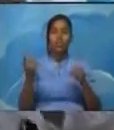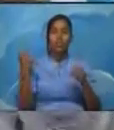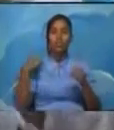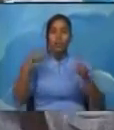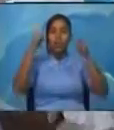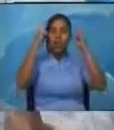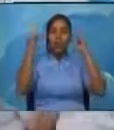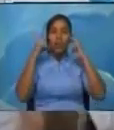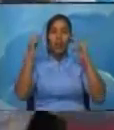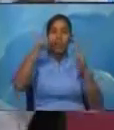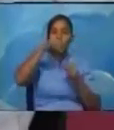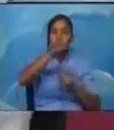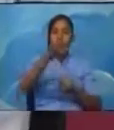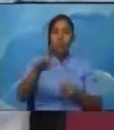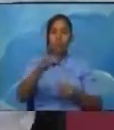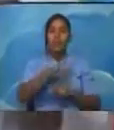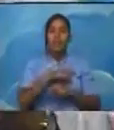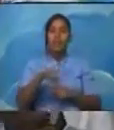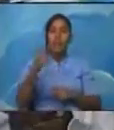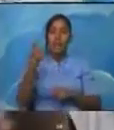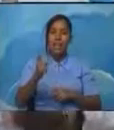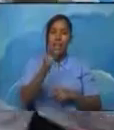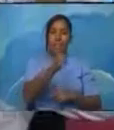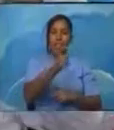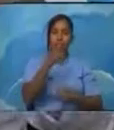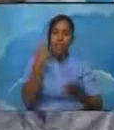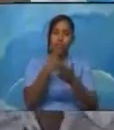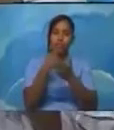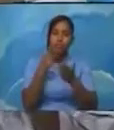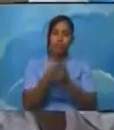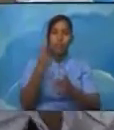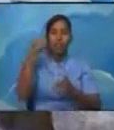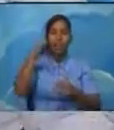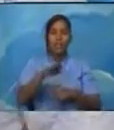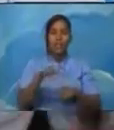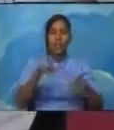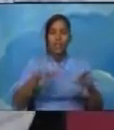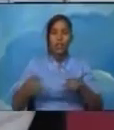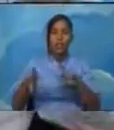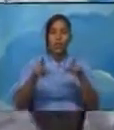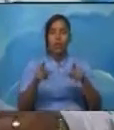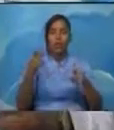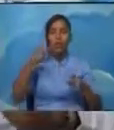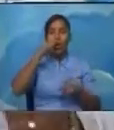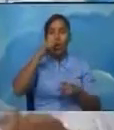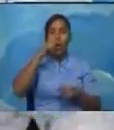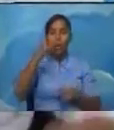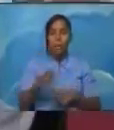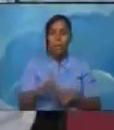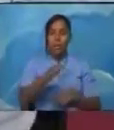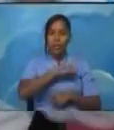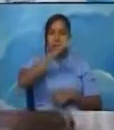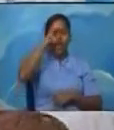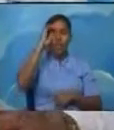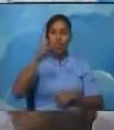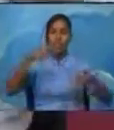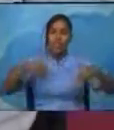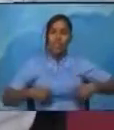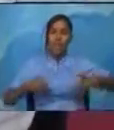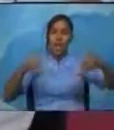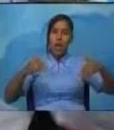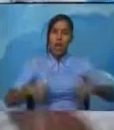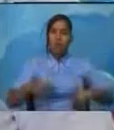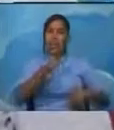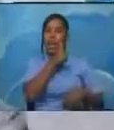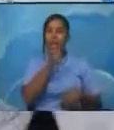tenemos que concientizar a un pueblo de que hay gente que pagó un precio para estar en este lugar. ¿Quiénes? Esos hombres del Señor que, hermanos, se